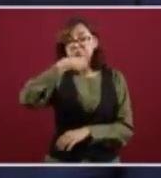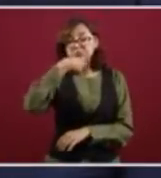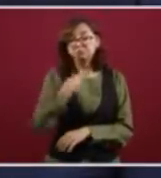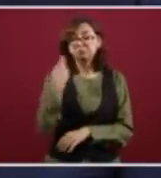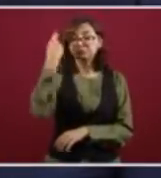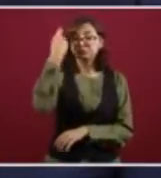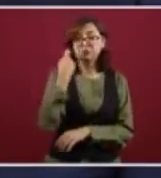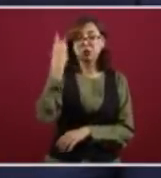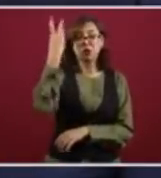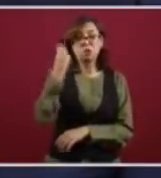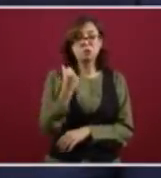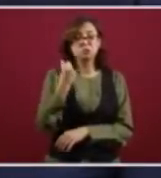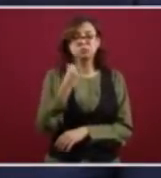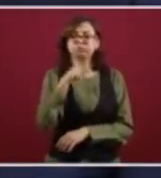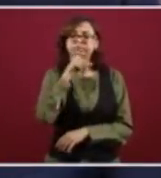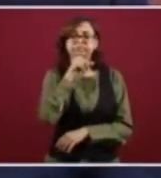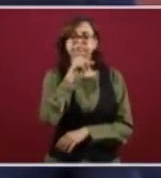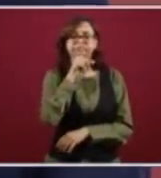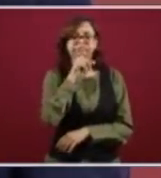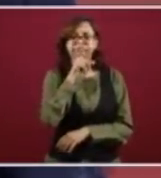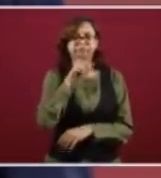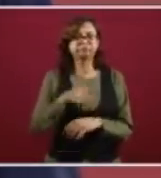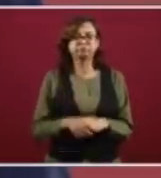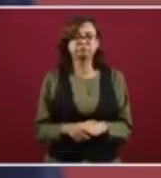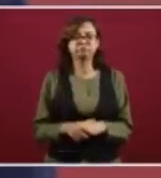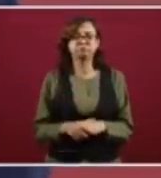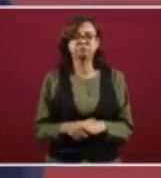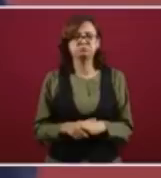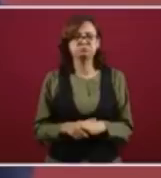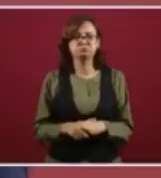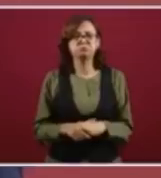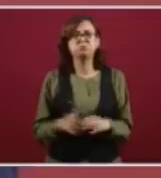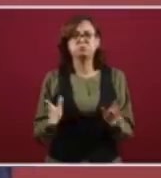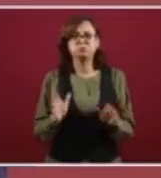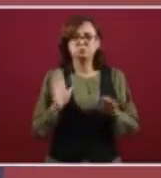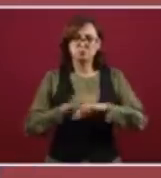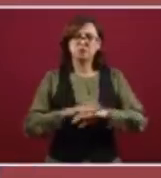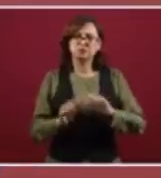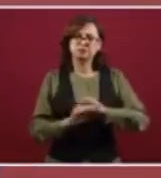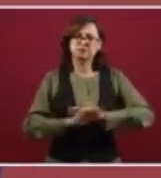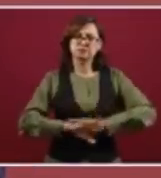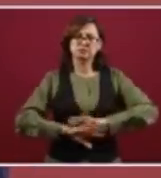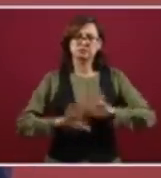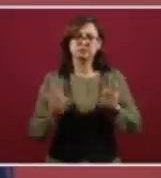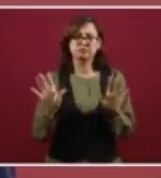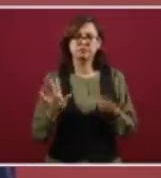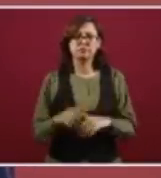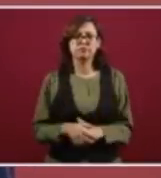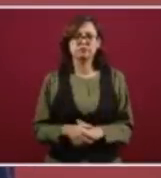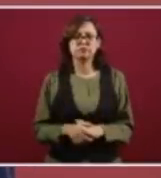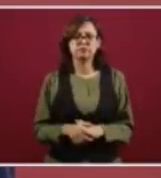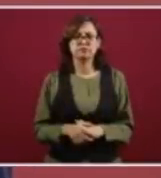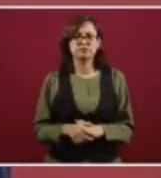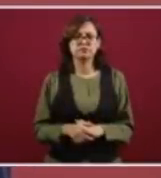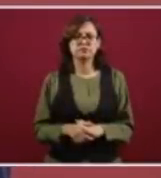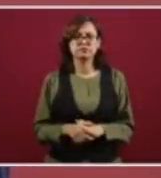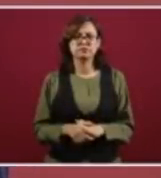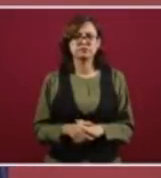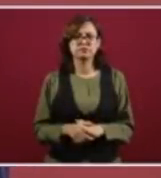de jubilación. O sea, para que quede claro, o sea, en estos